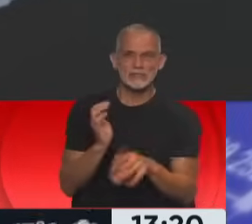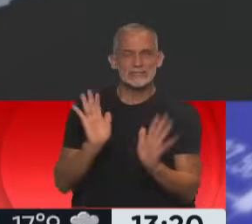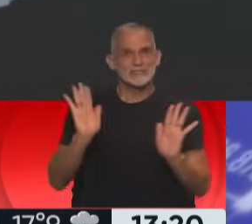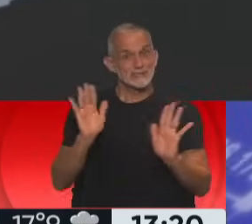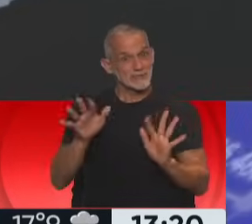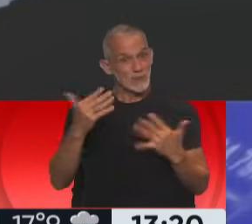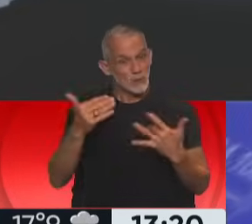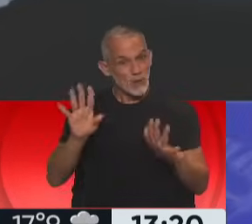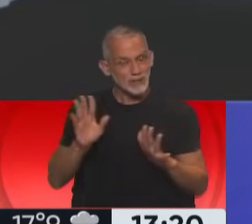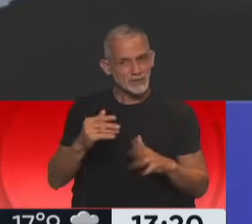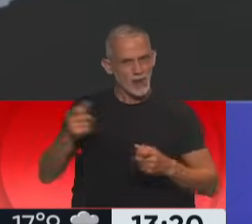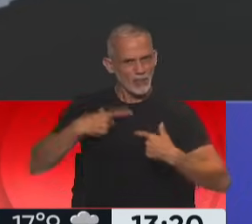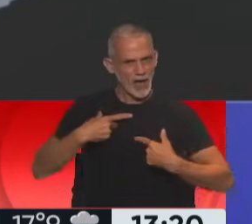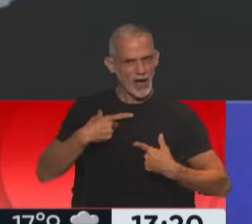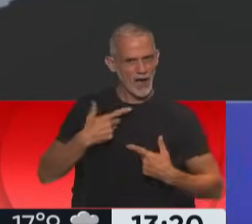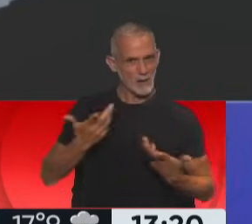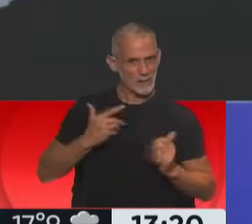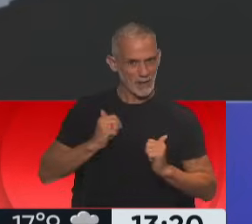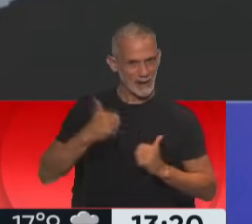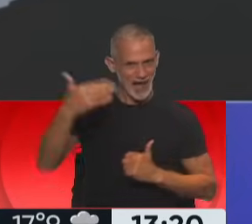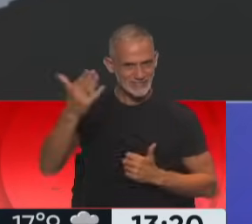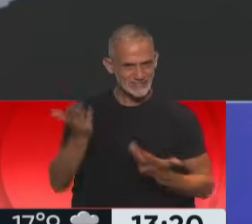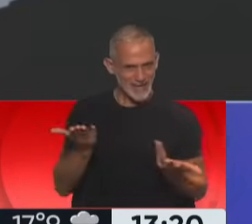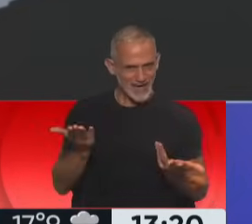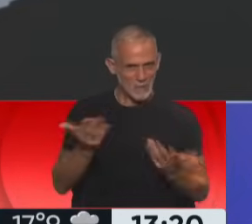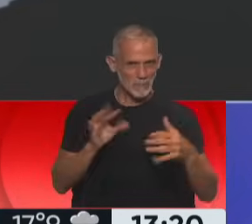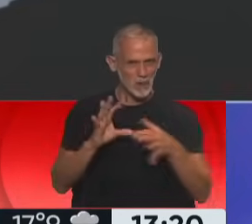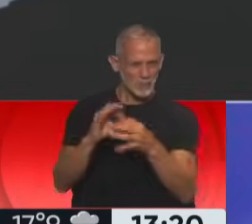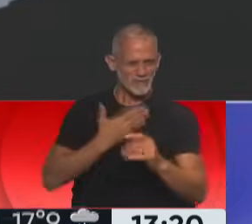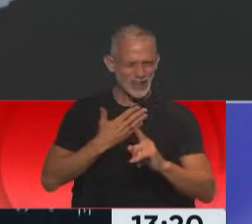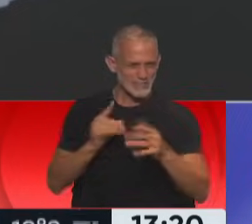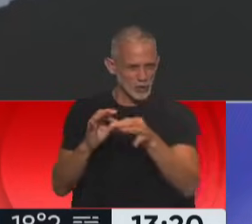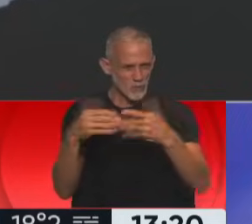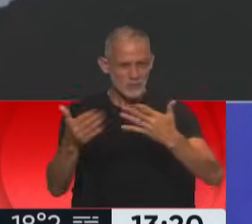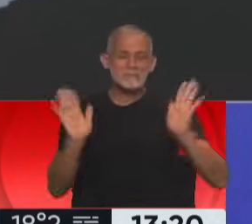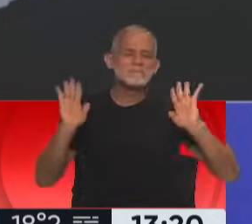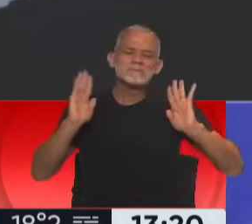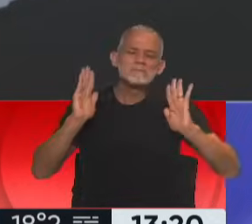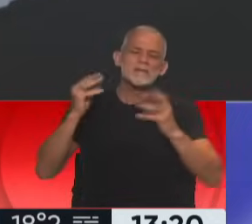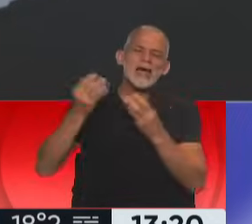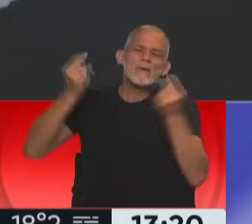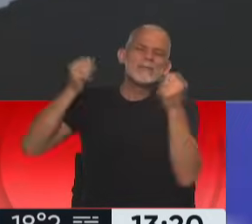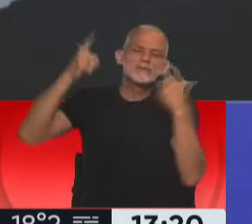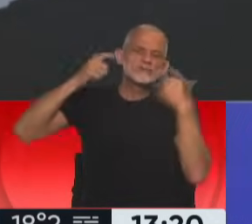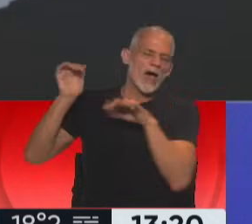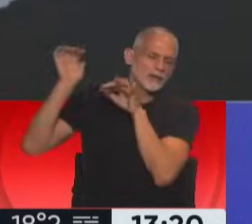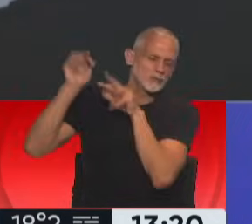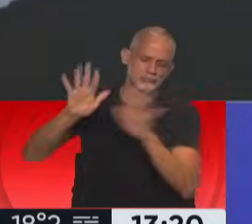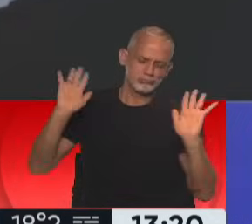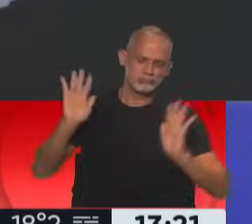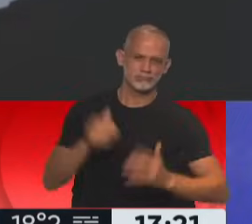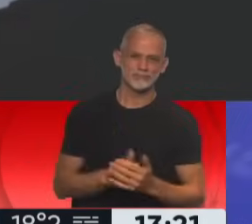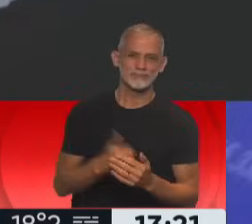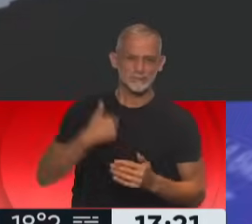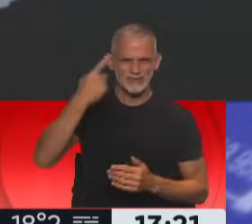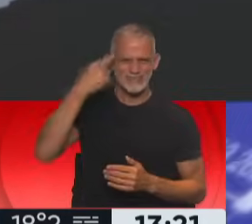podrían llegar a esperanzar, ¿uno? ¿Con algún tipo de continuidad? Está la oración y el Espíritu Santo está con nosotros. Espero que